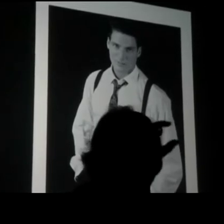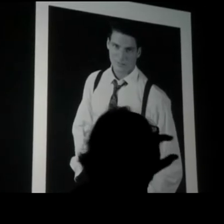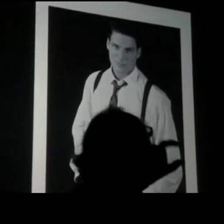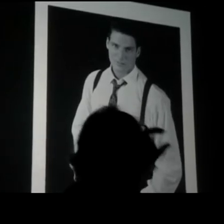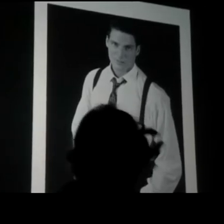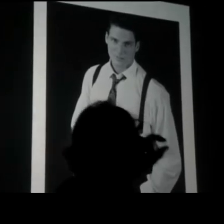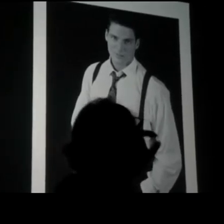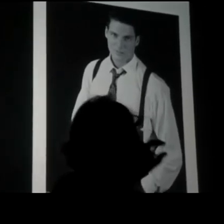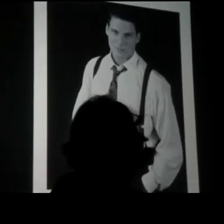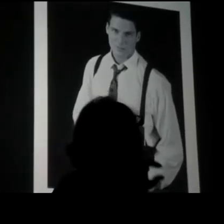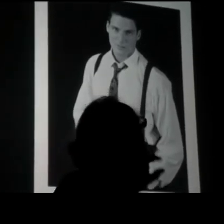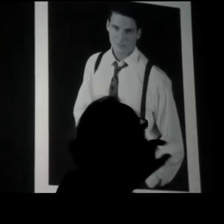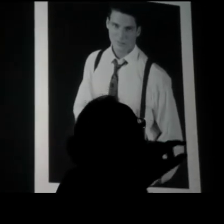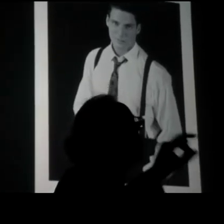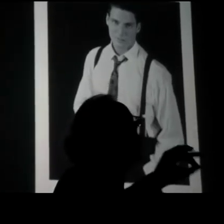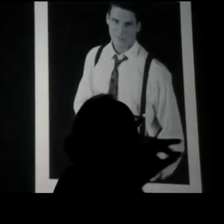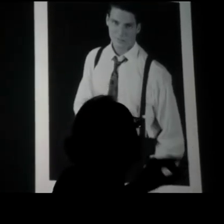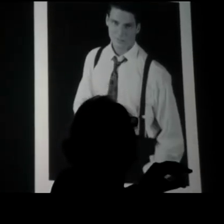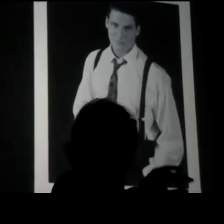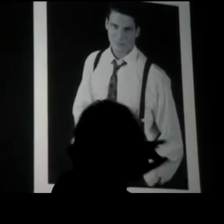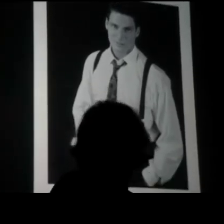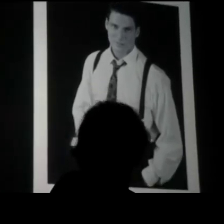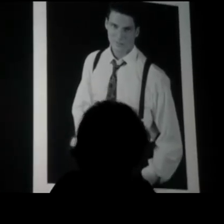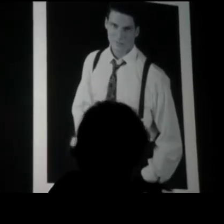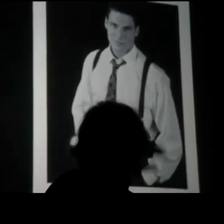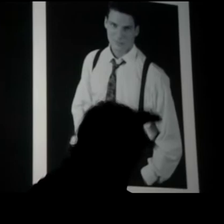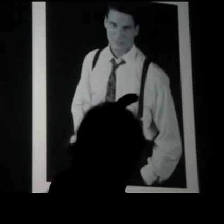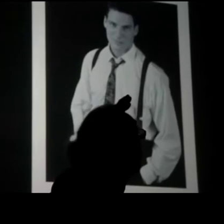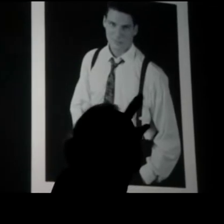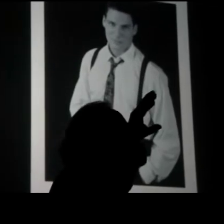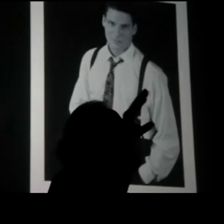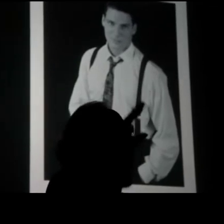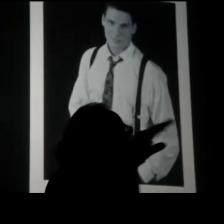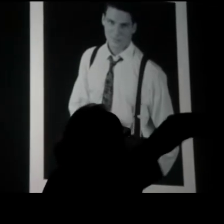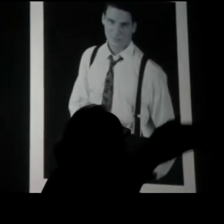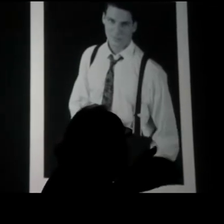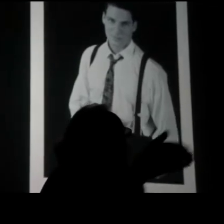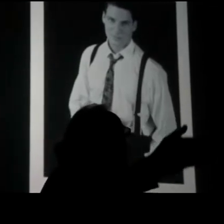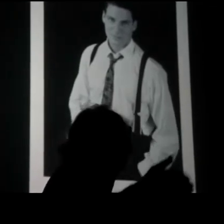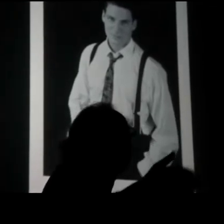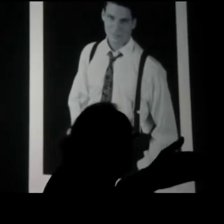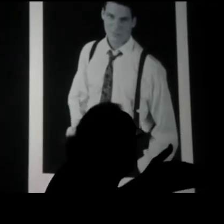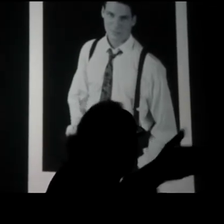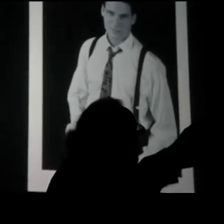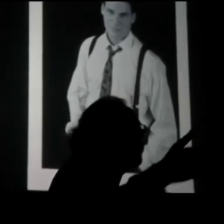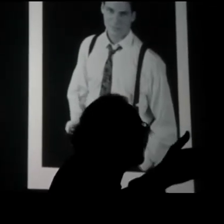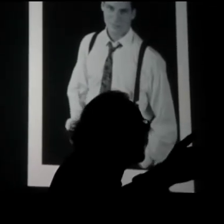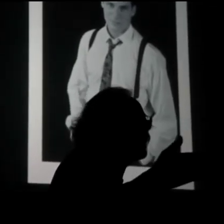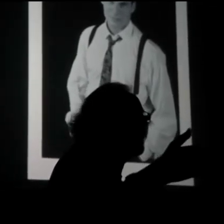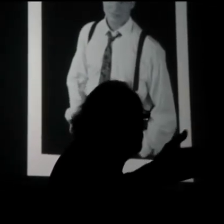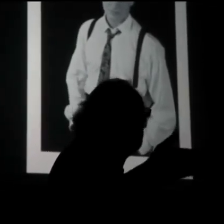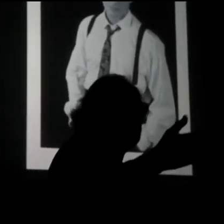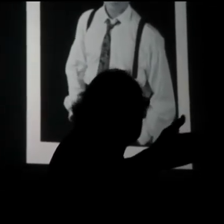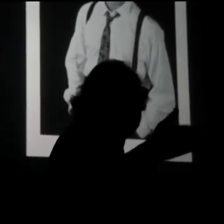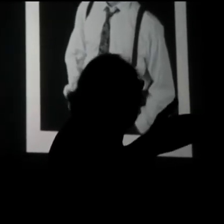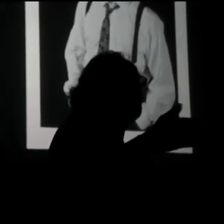Pablo Hojas trabajó en la UIM primero como fotoperiodista cubriendo los cursos de verano y después como fotógrafo oficial de la institución, retratando